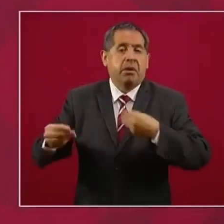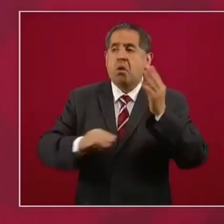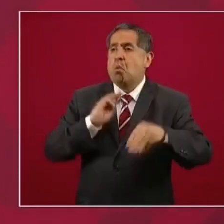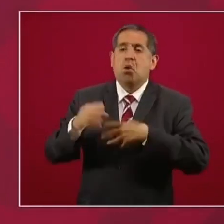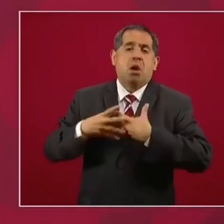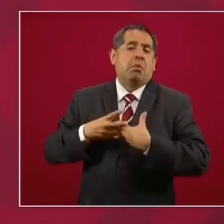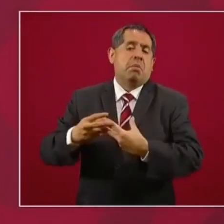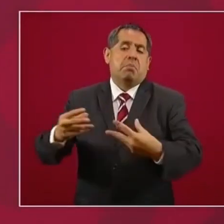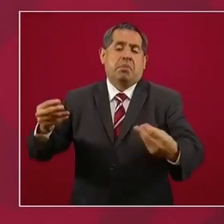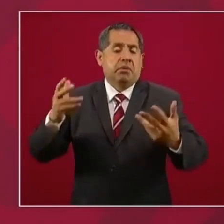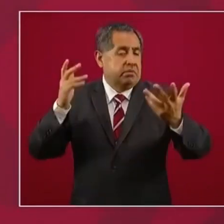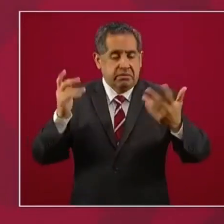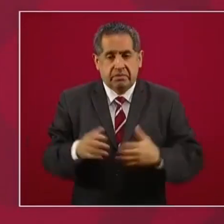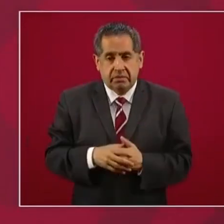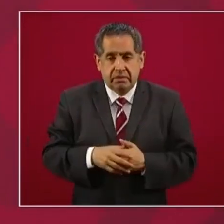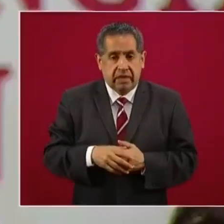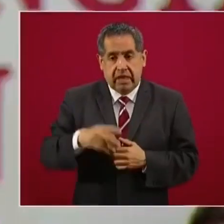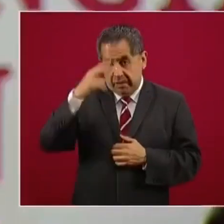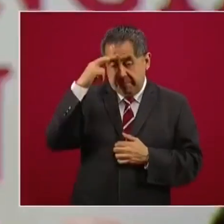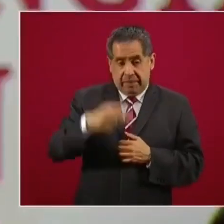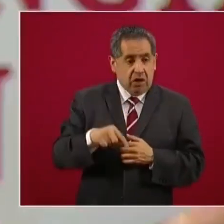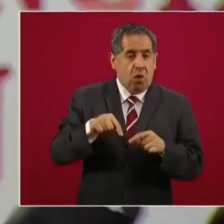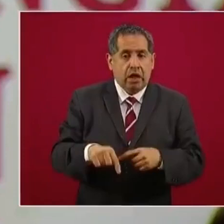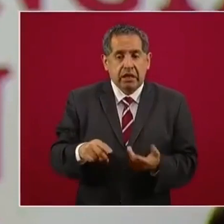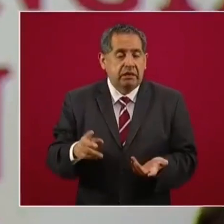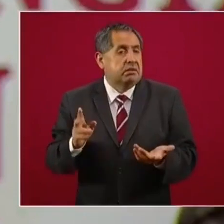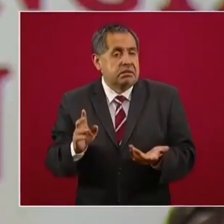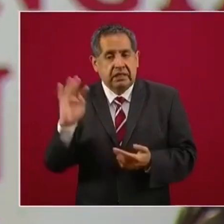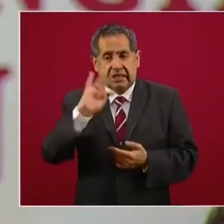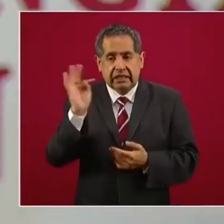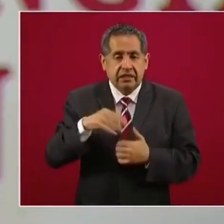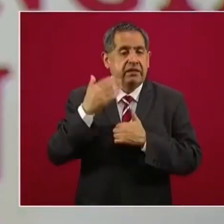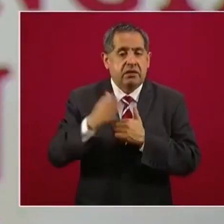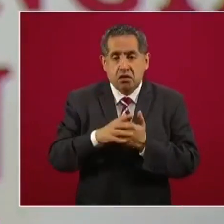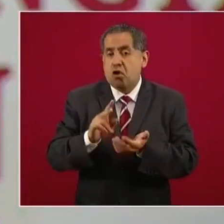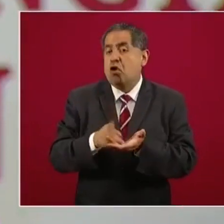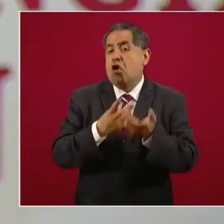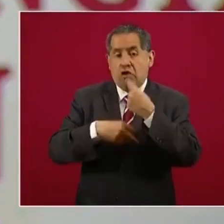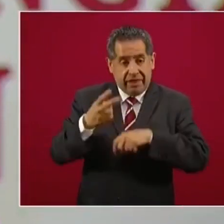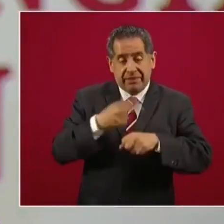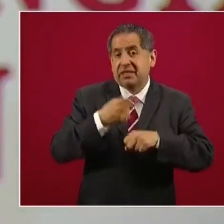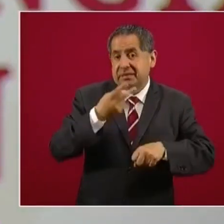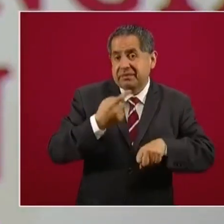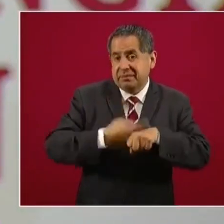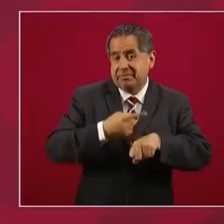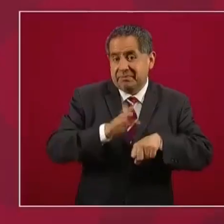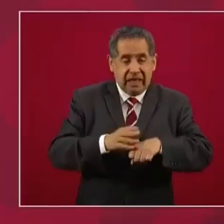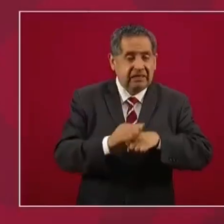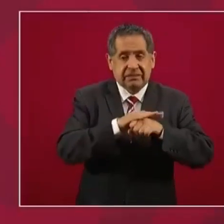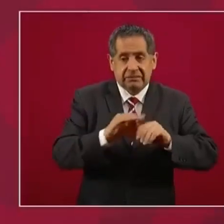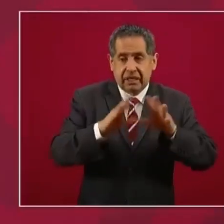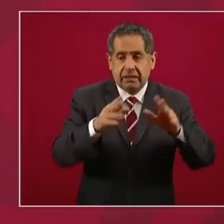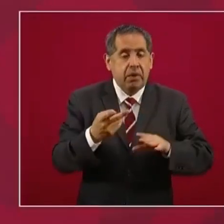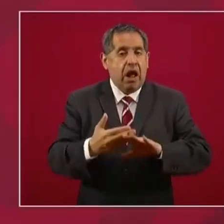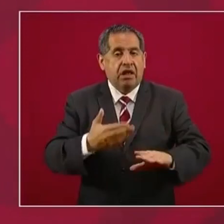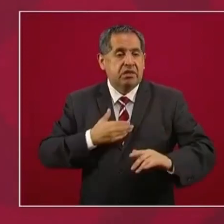orbe. Y todo país estará expuesto a la posibilidad de un reingreso de la enfermedad, a menos que tenga un mecanismo